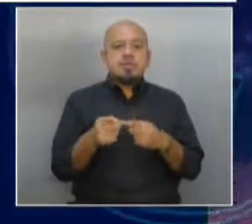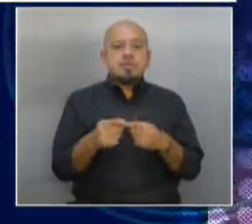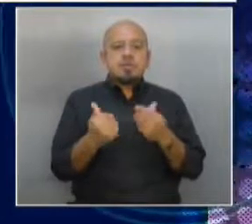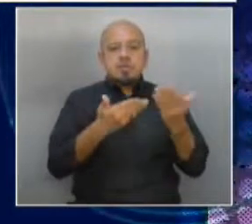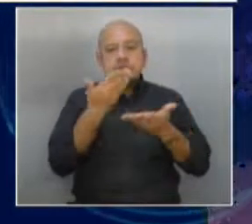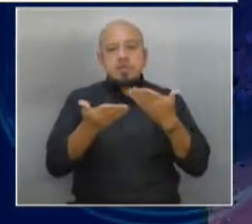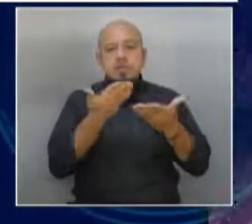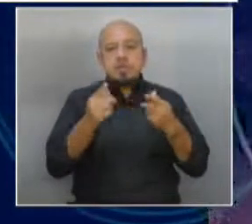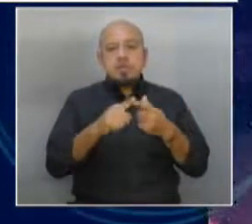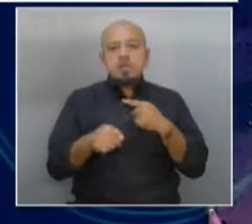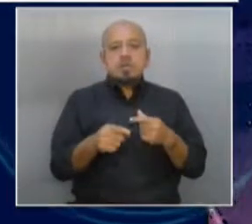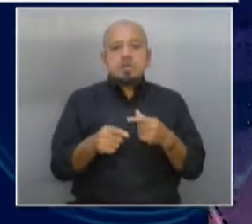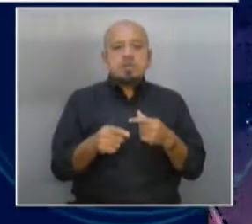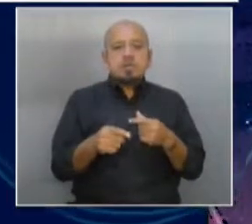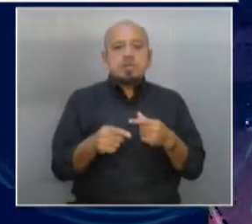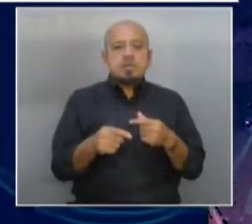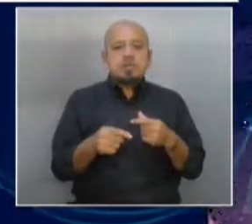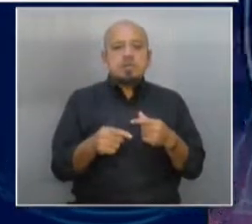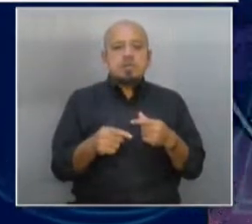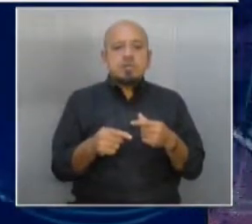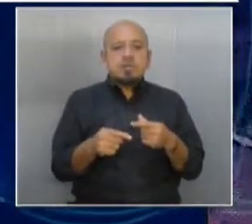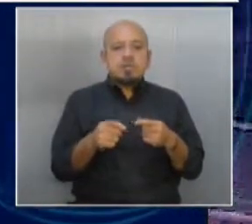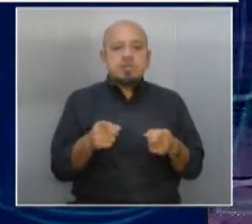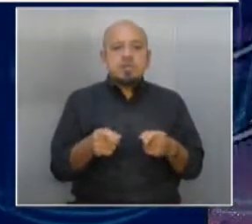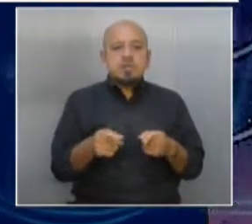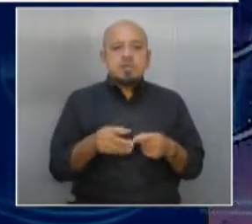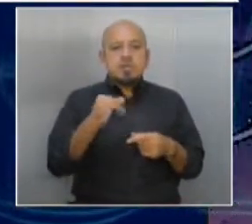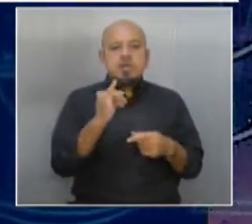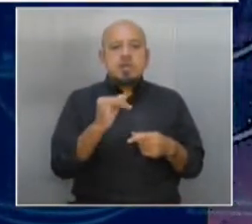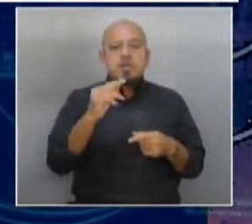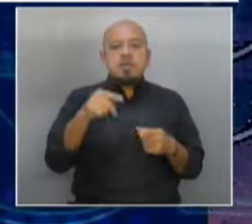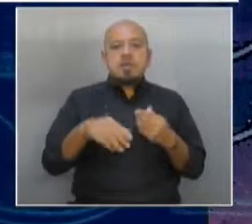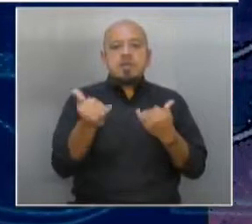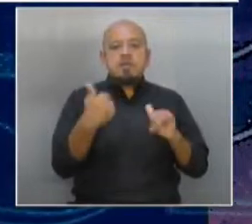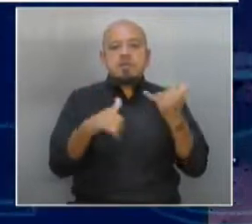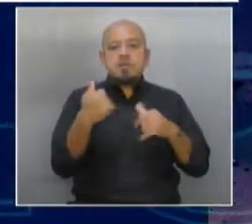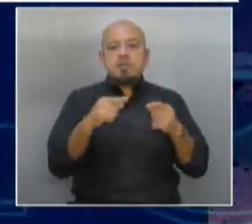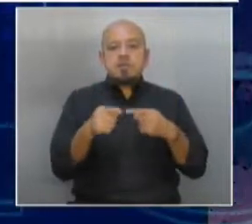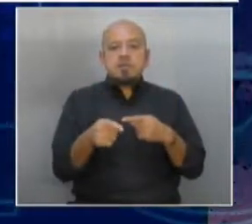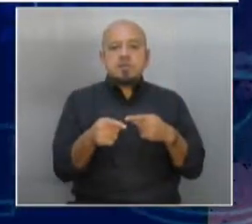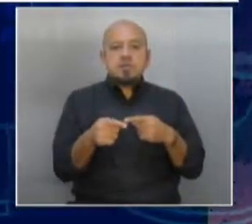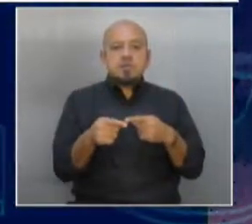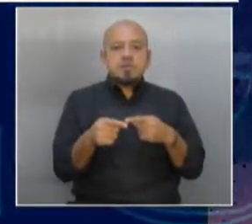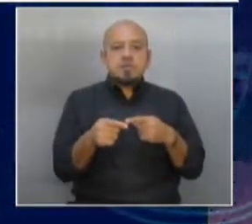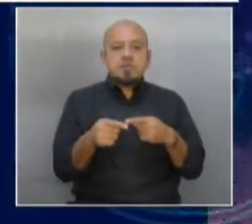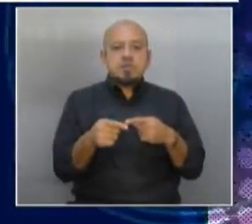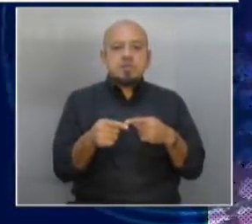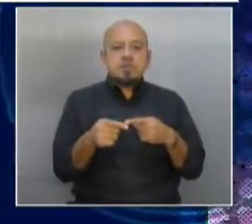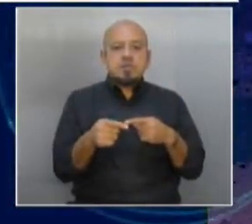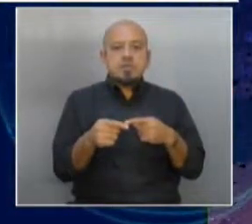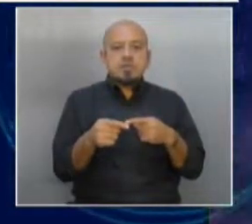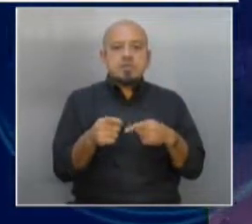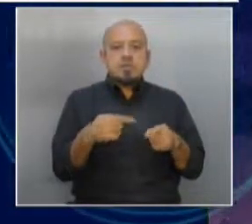canto online, todo ese periodo, también hubo un montón de info que se fue dando entre nosotros, digamos,